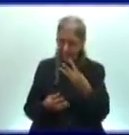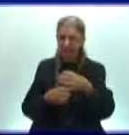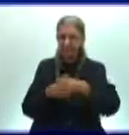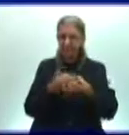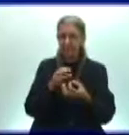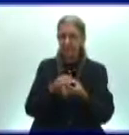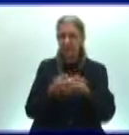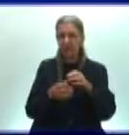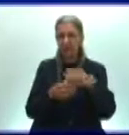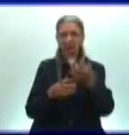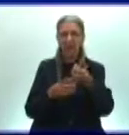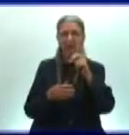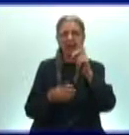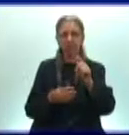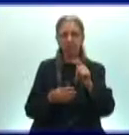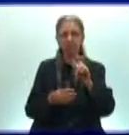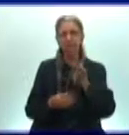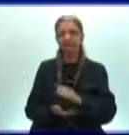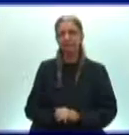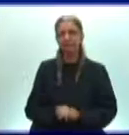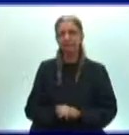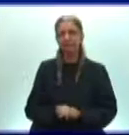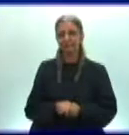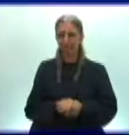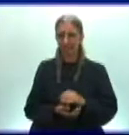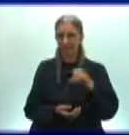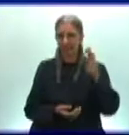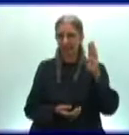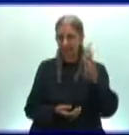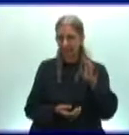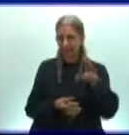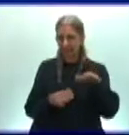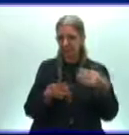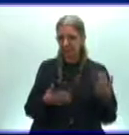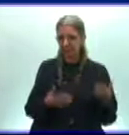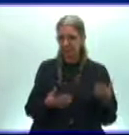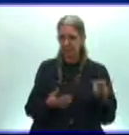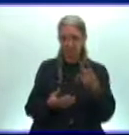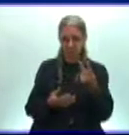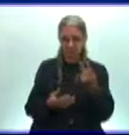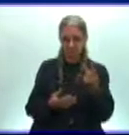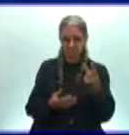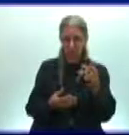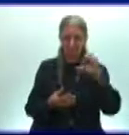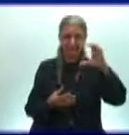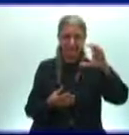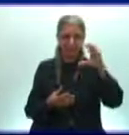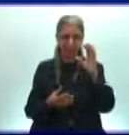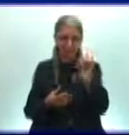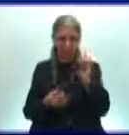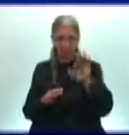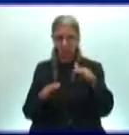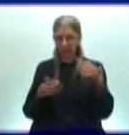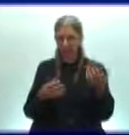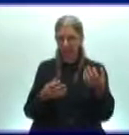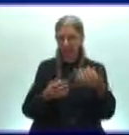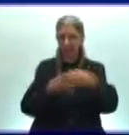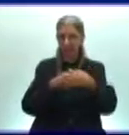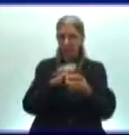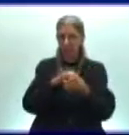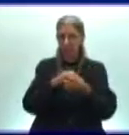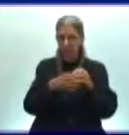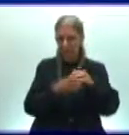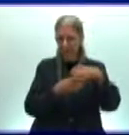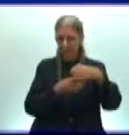3 átomos de oxígeno. Y en el inciso B, por supuesto, también es una sustancia molecular que está formada por